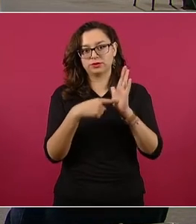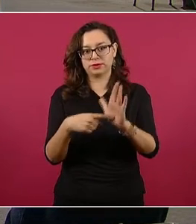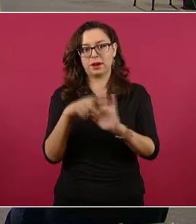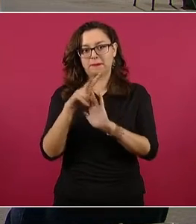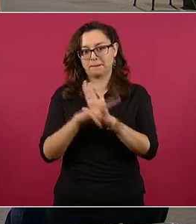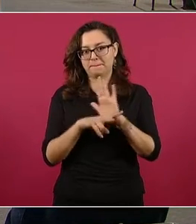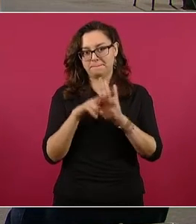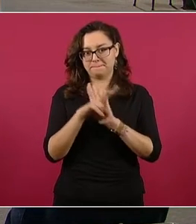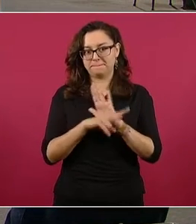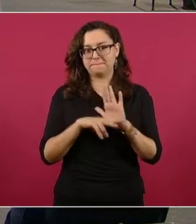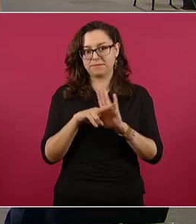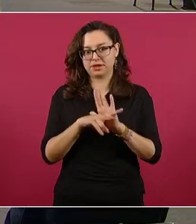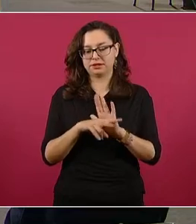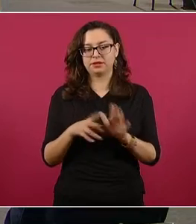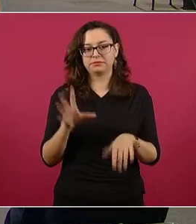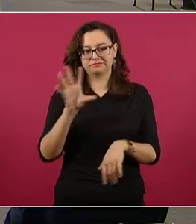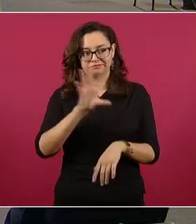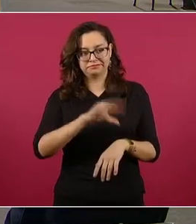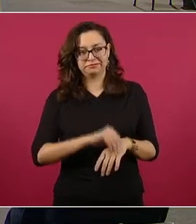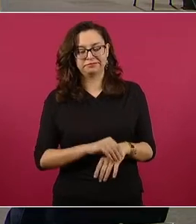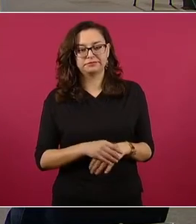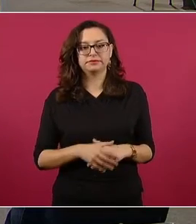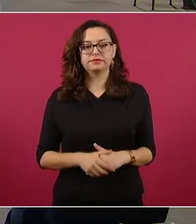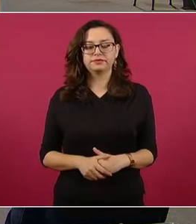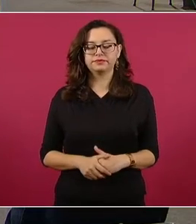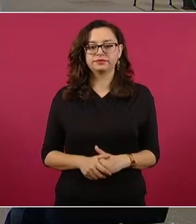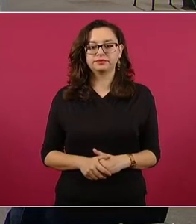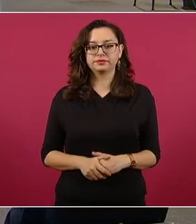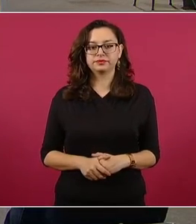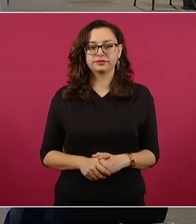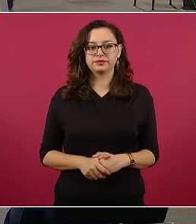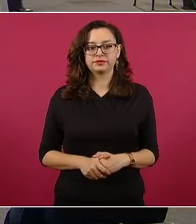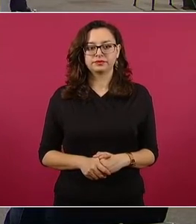preparado para este motivo. Gracias.